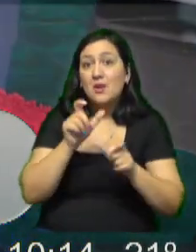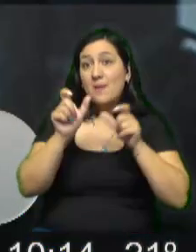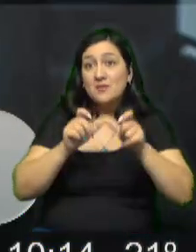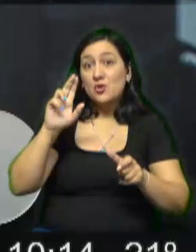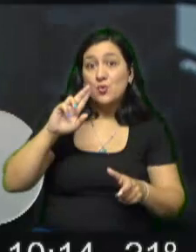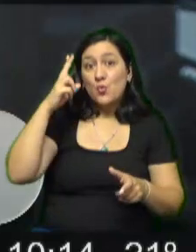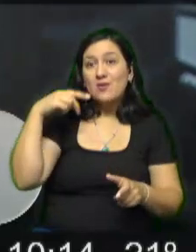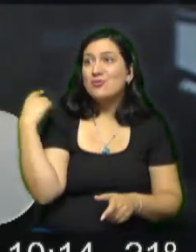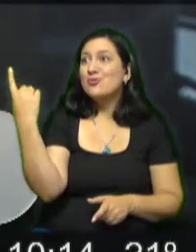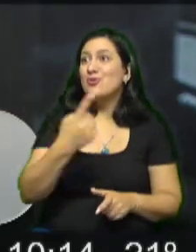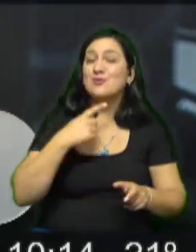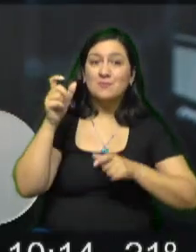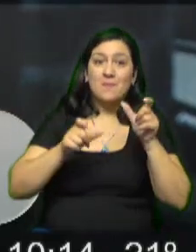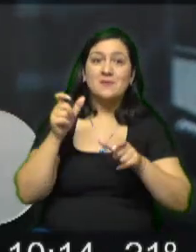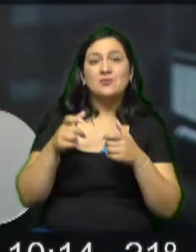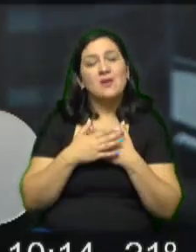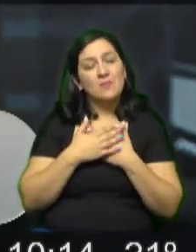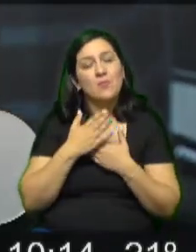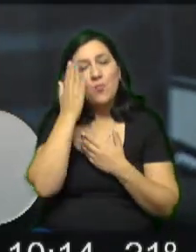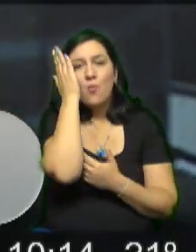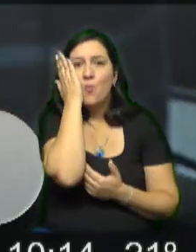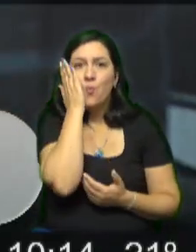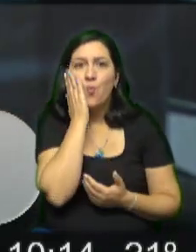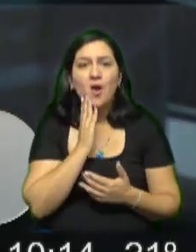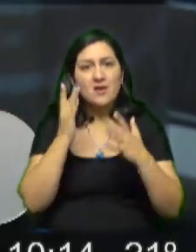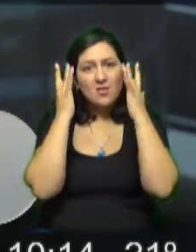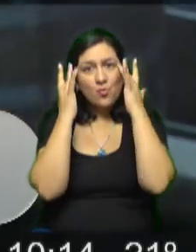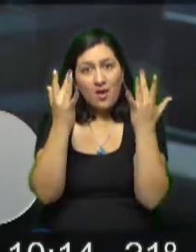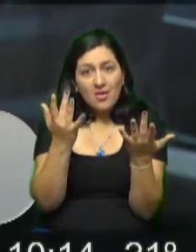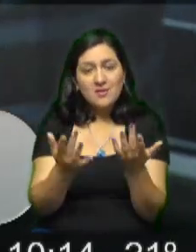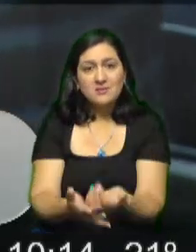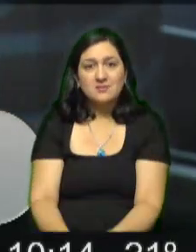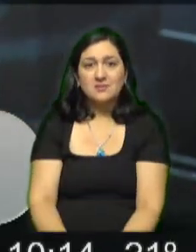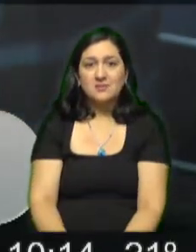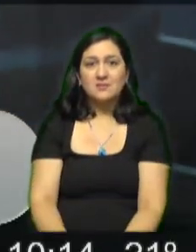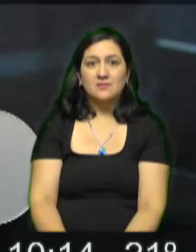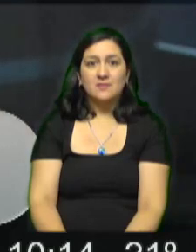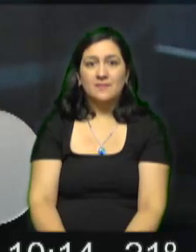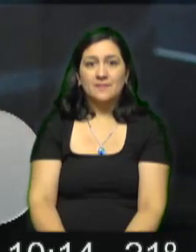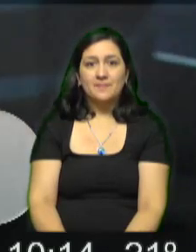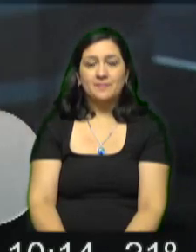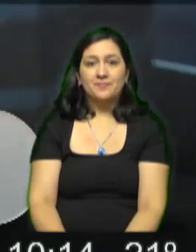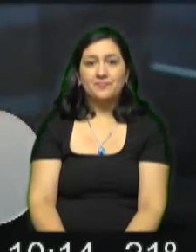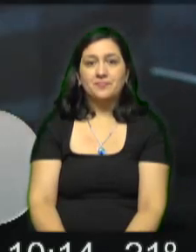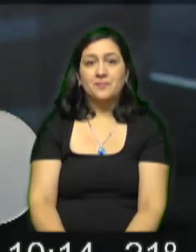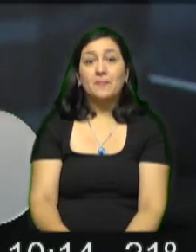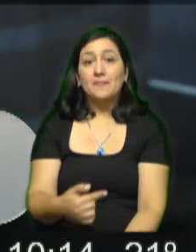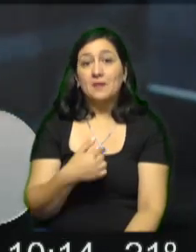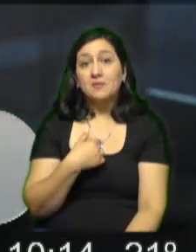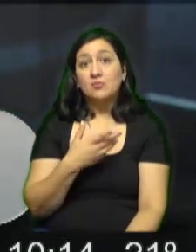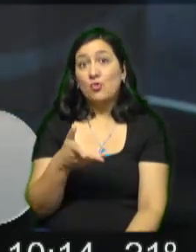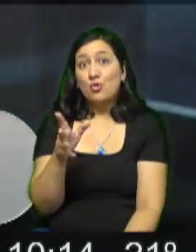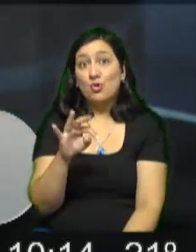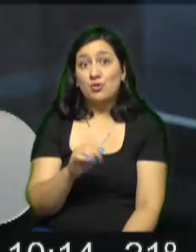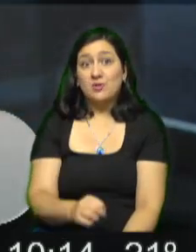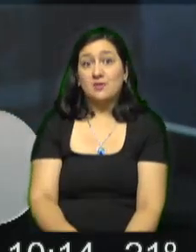todos personas muy amables y muy educadas. Entonces, a mí me sucede todos los